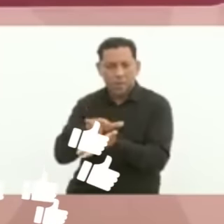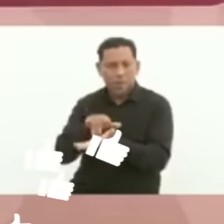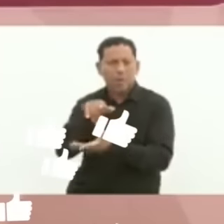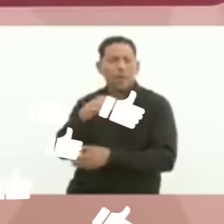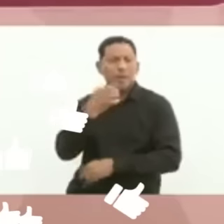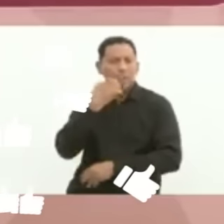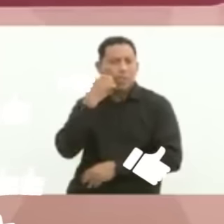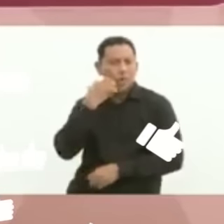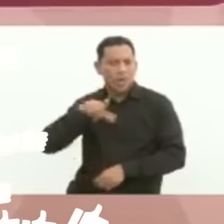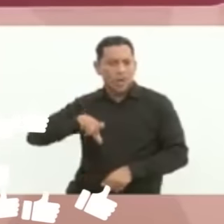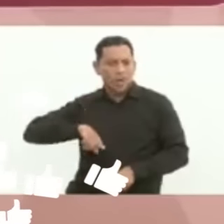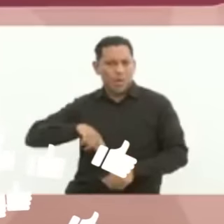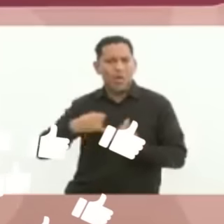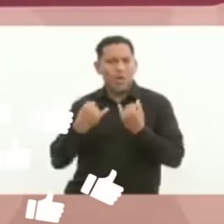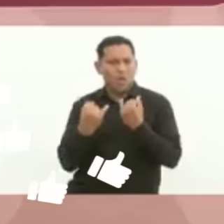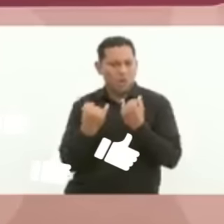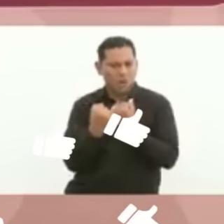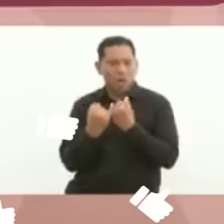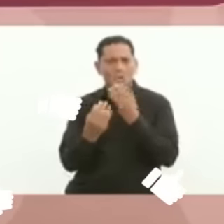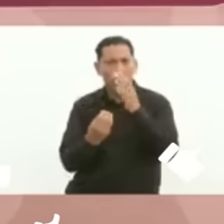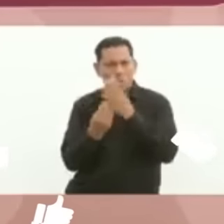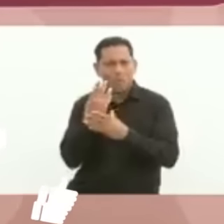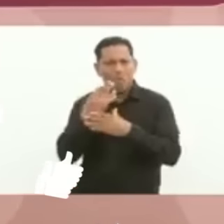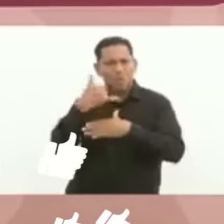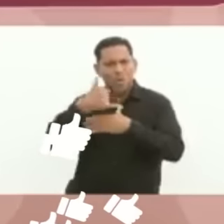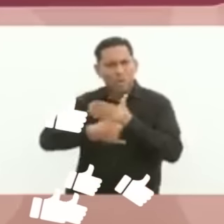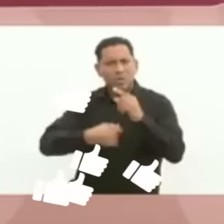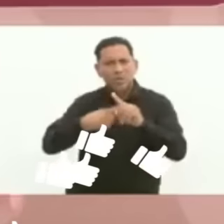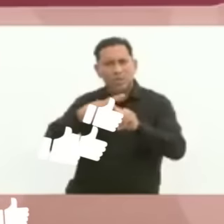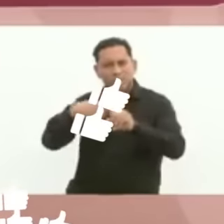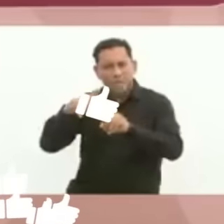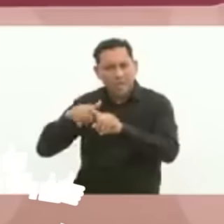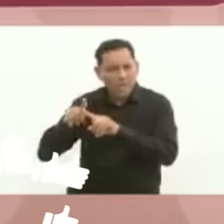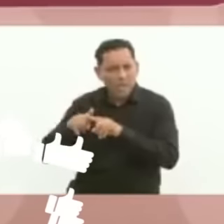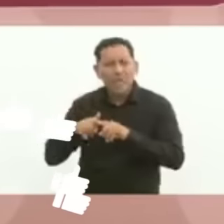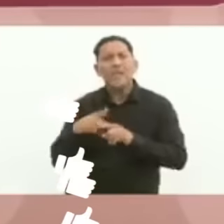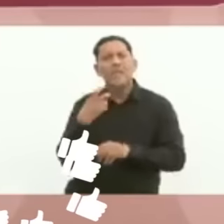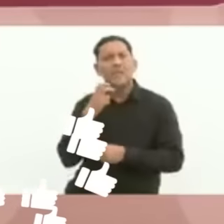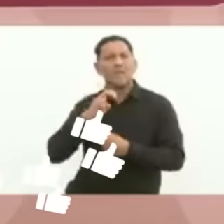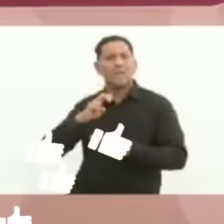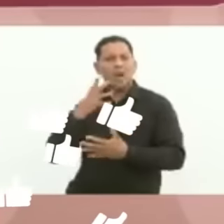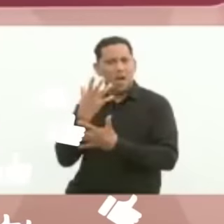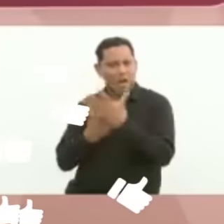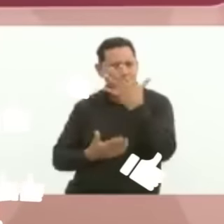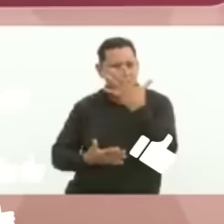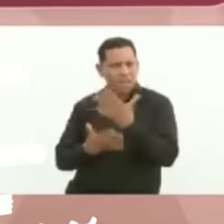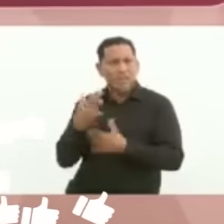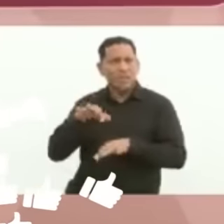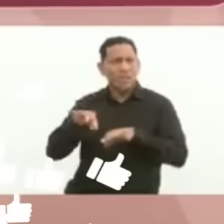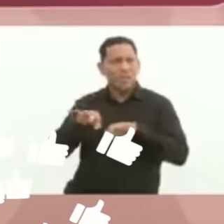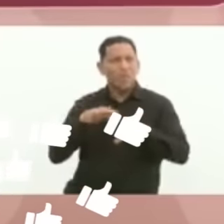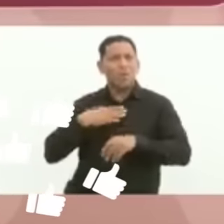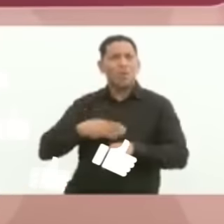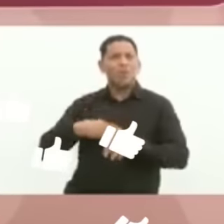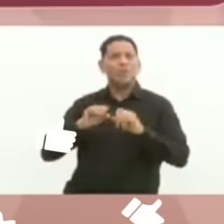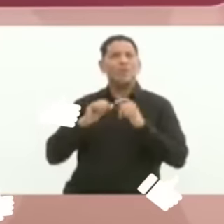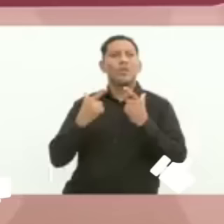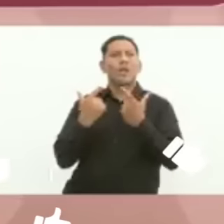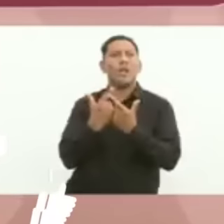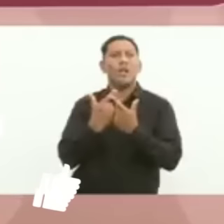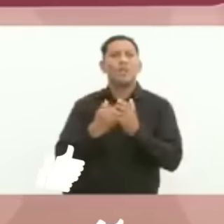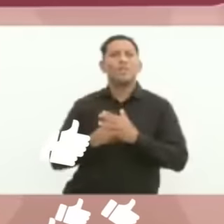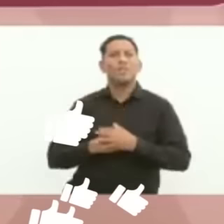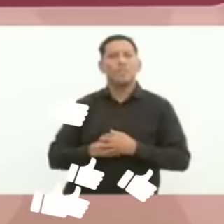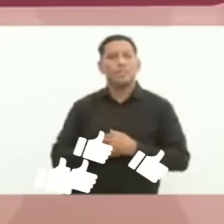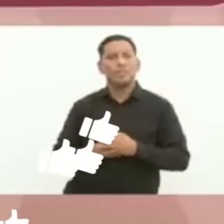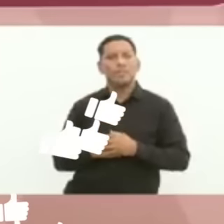pública y de obras que sigan representando esta esencia del humanismo mexicano que es la justicia social